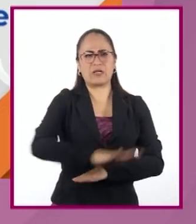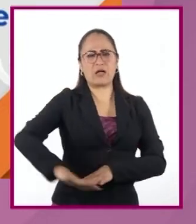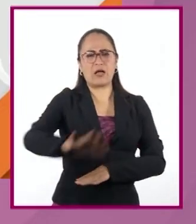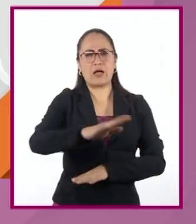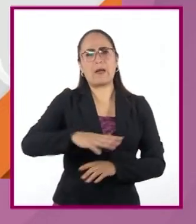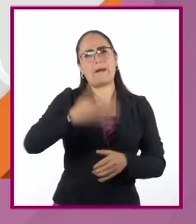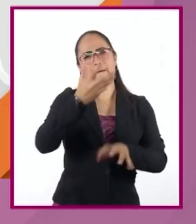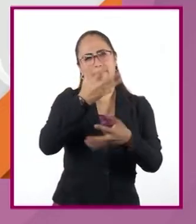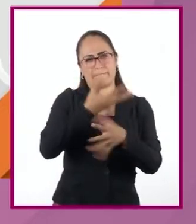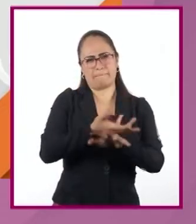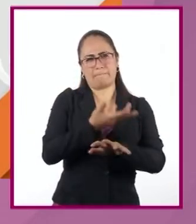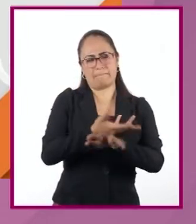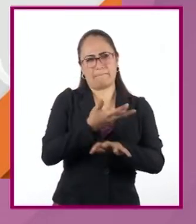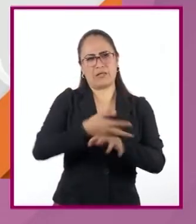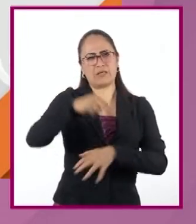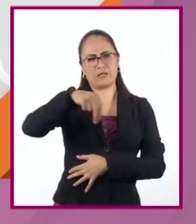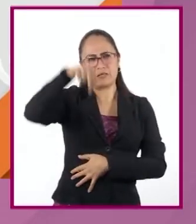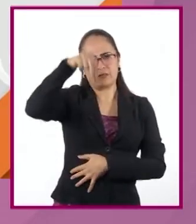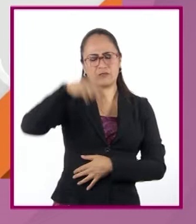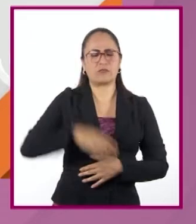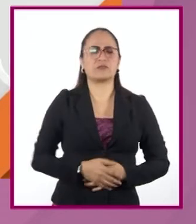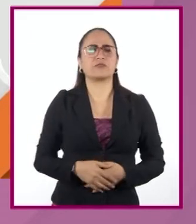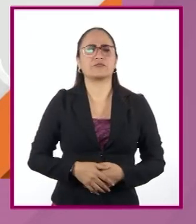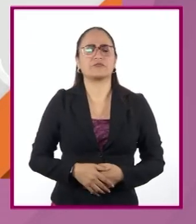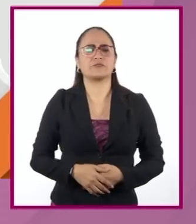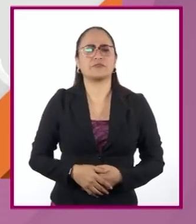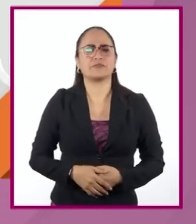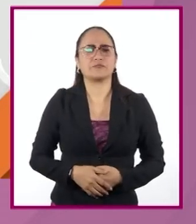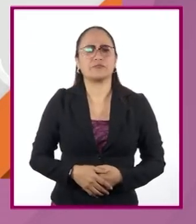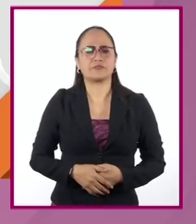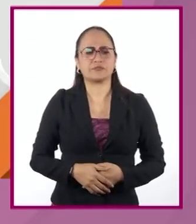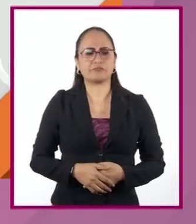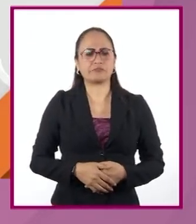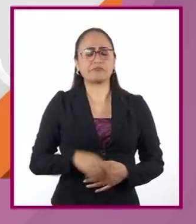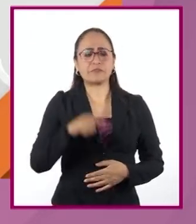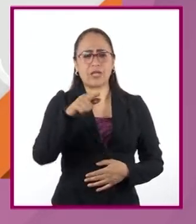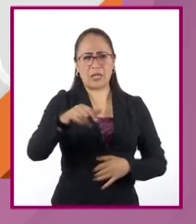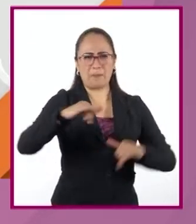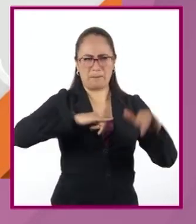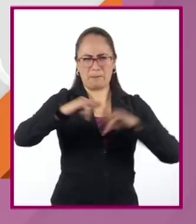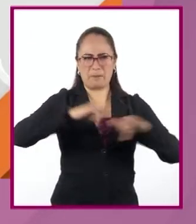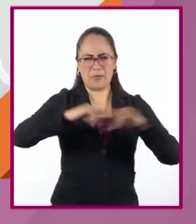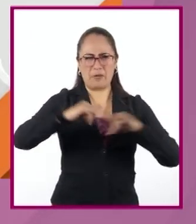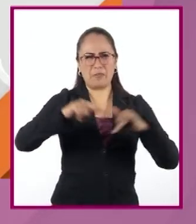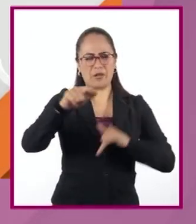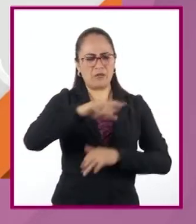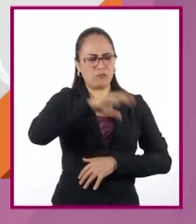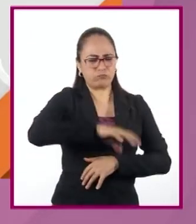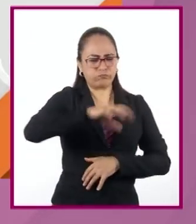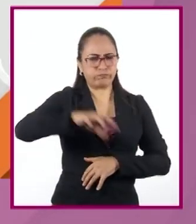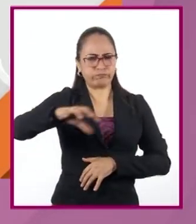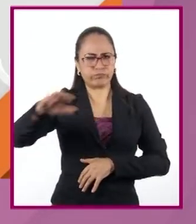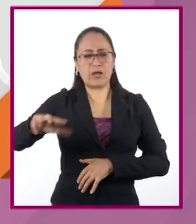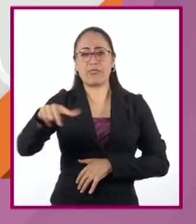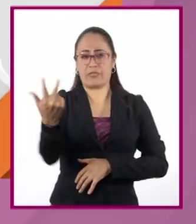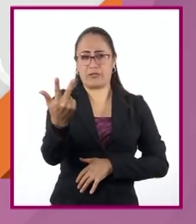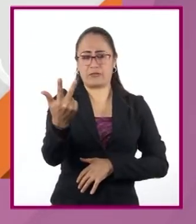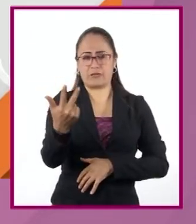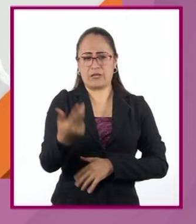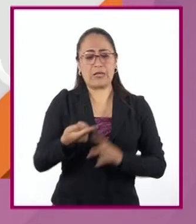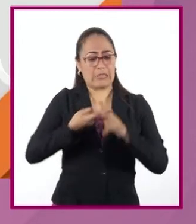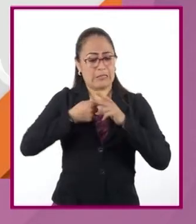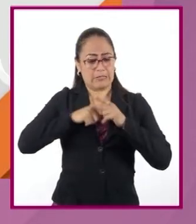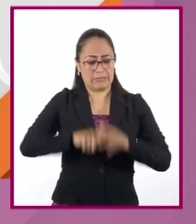Norte. El mapa en pantalla muestra la ubicación de las 13 colonias, desde la llegada de los